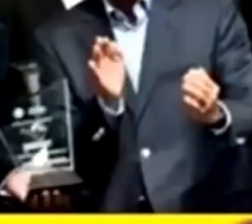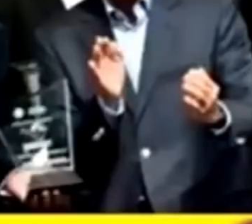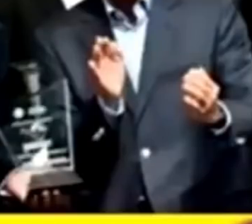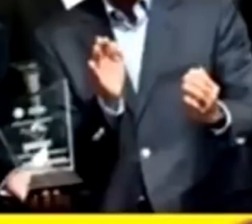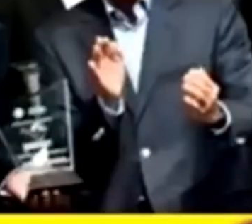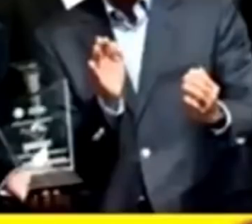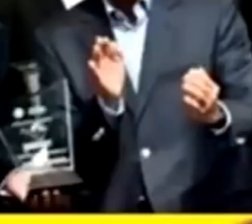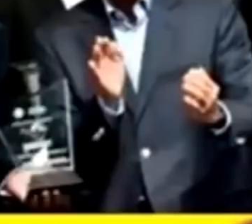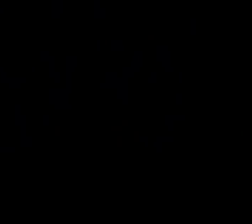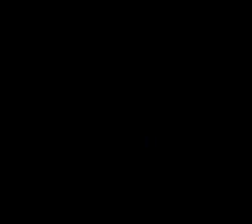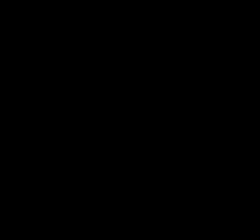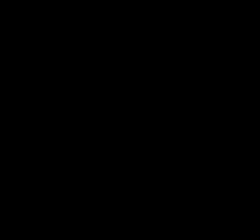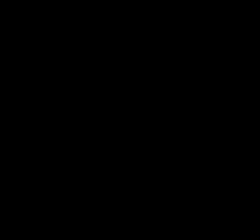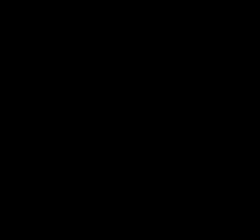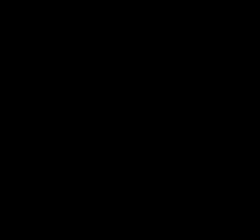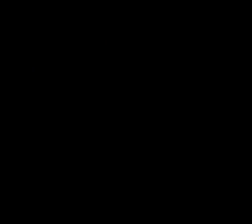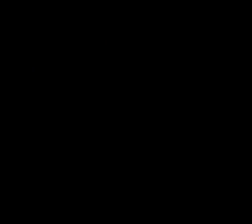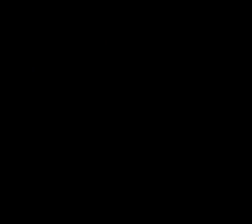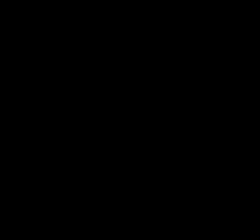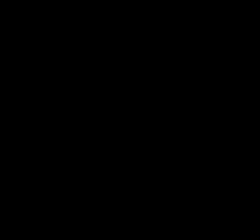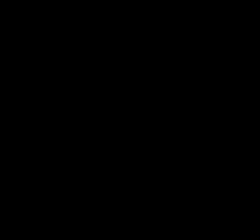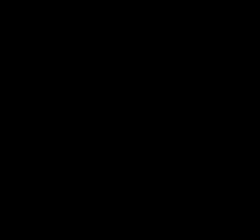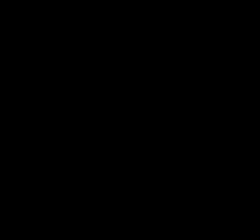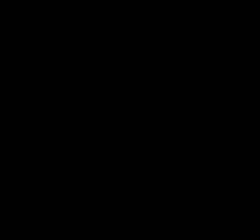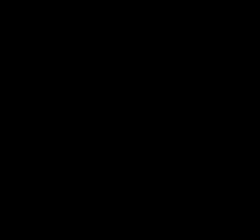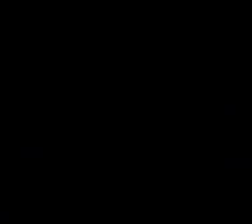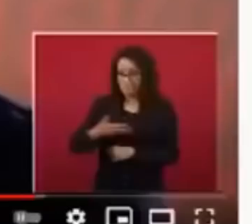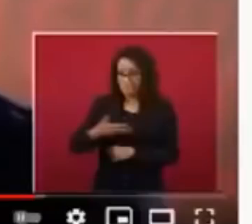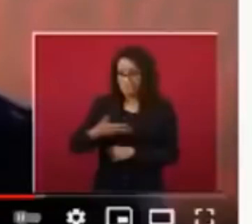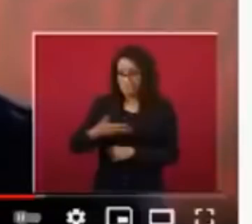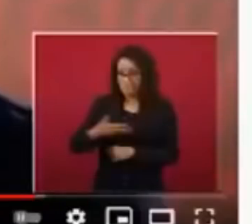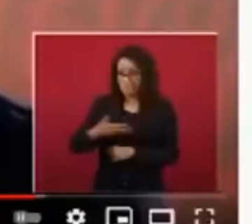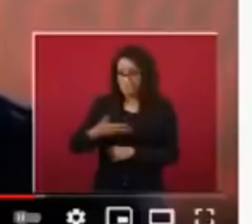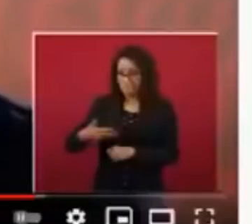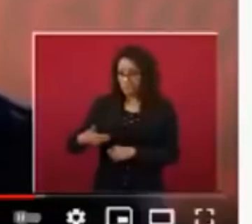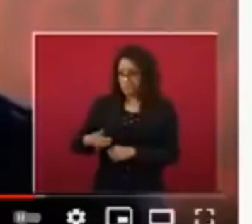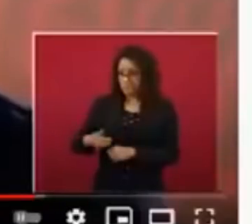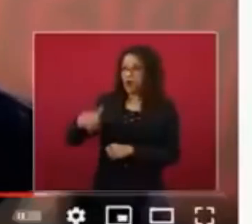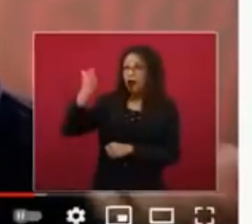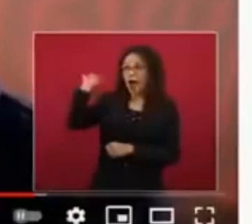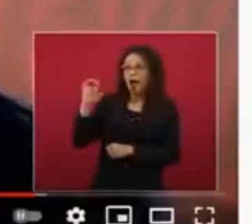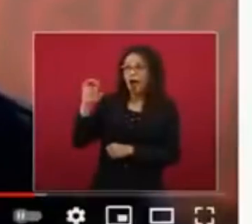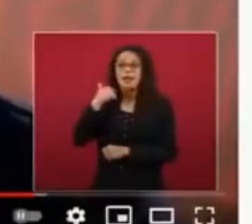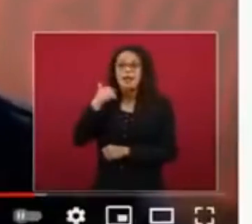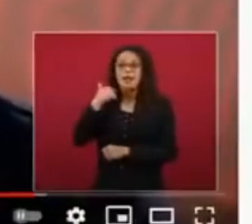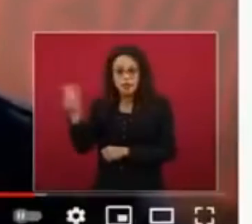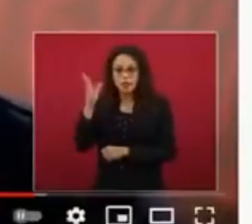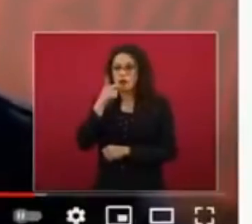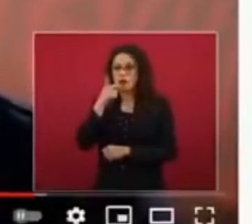Nieto. Vamos a escuchar lo que dice el presidente en la mañana, familia. Es público.